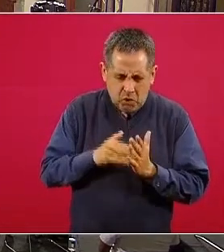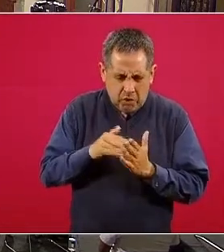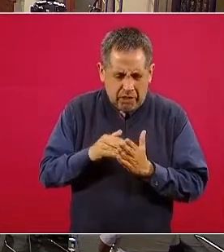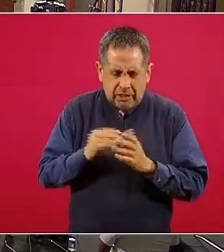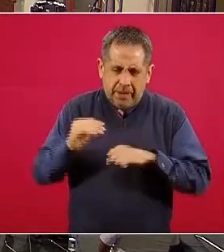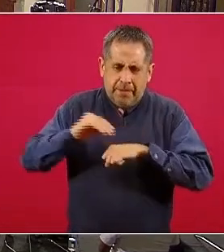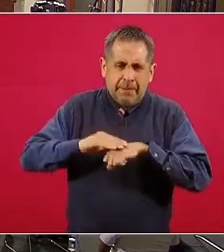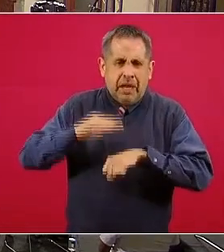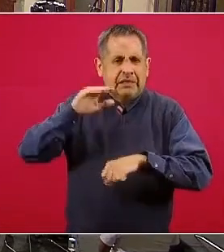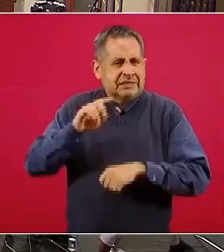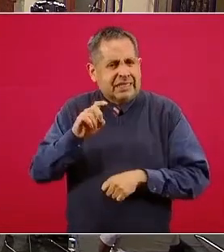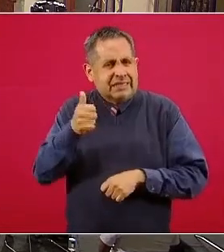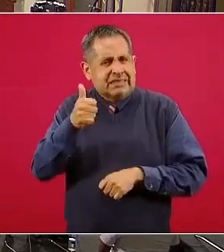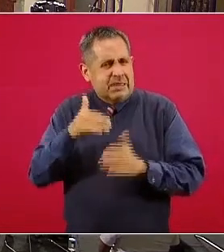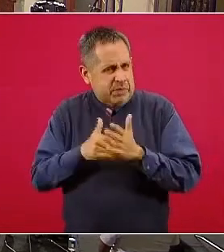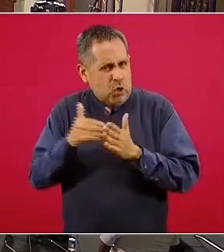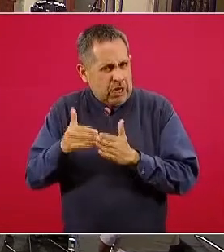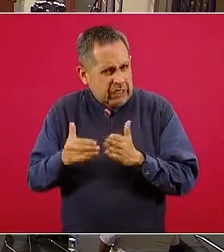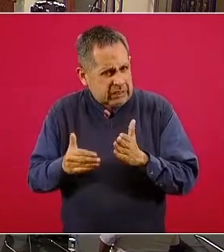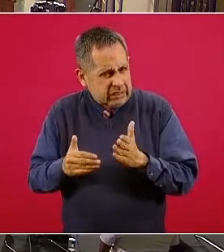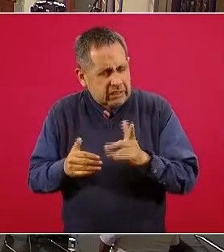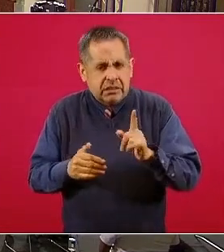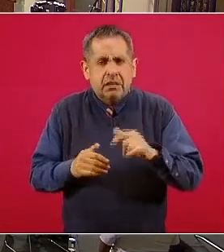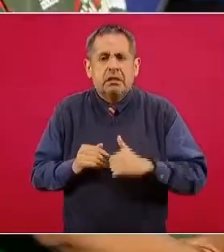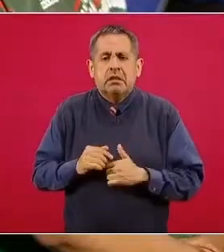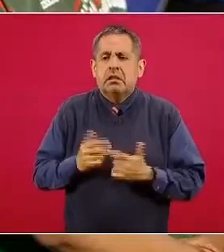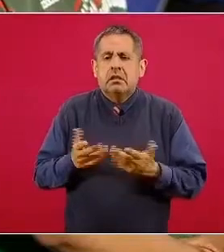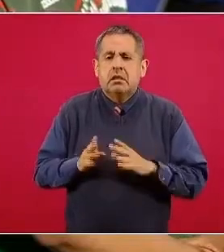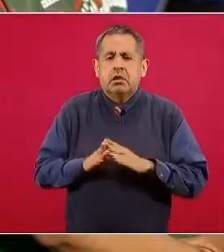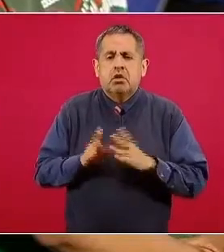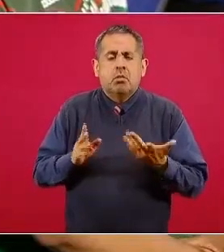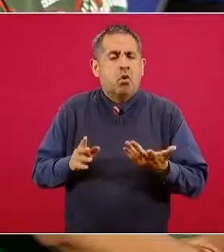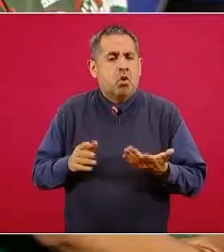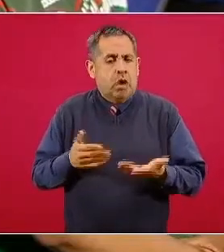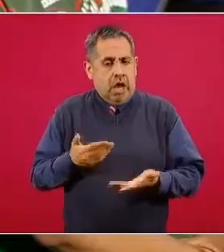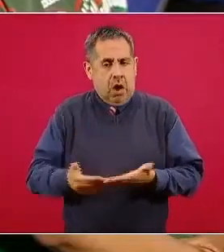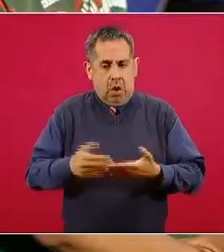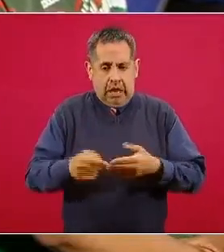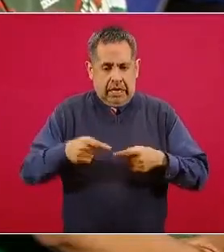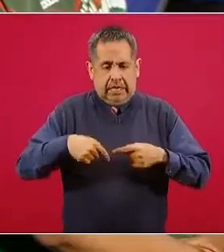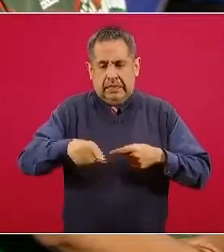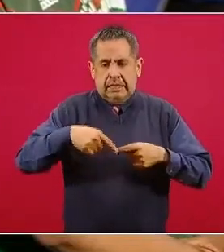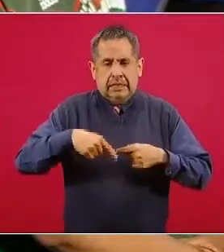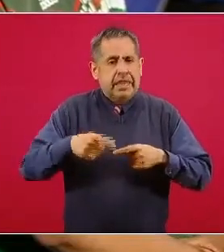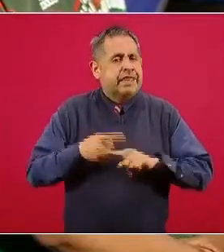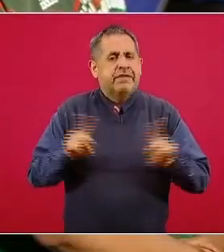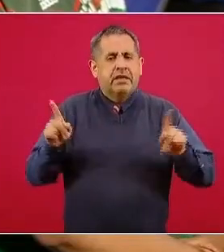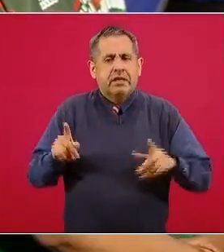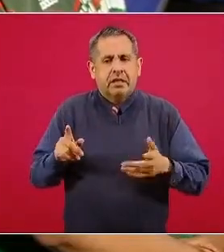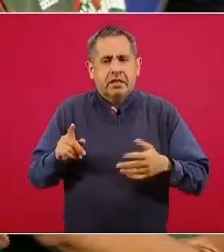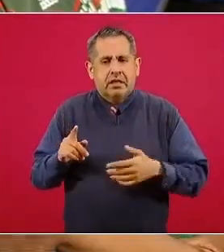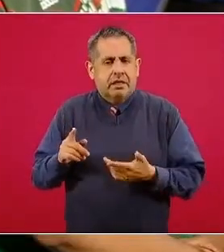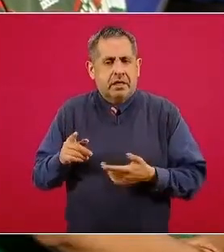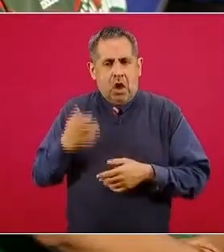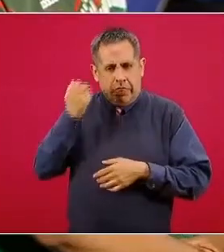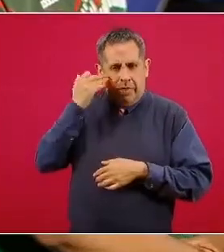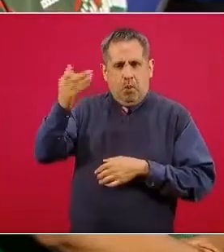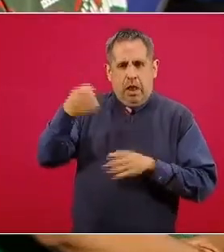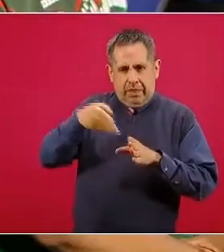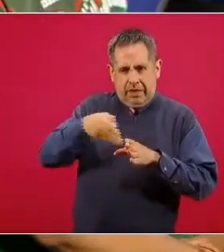a 36 millones. ¿Y qué van a hacer diferente en esta administración o en esta